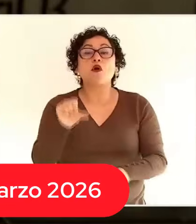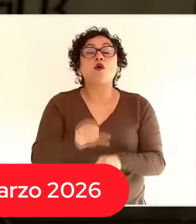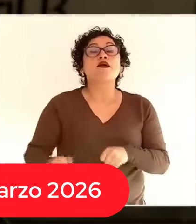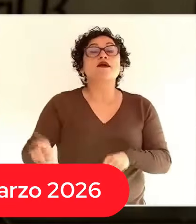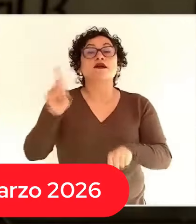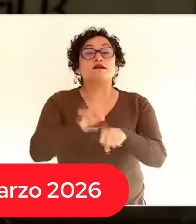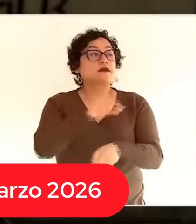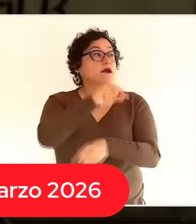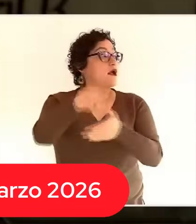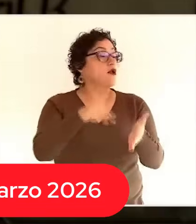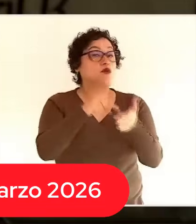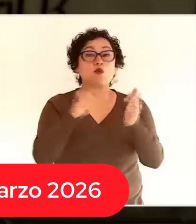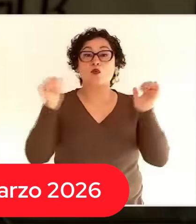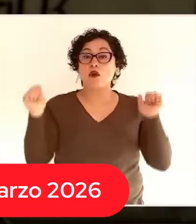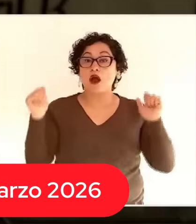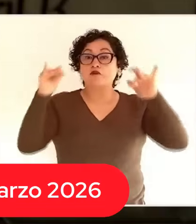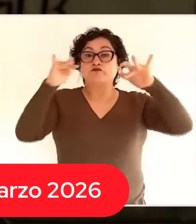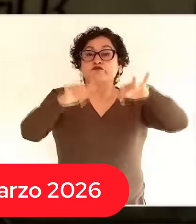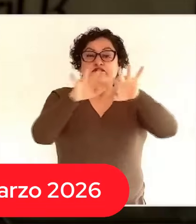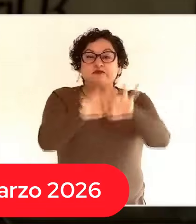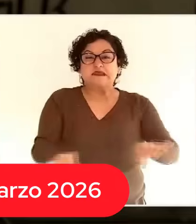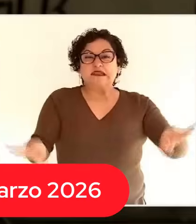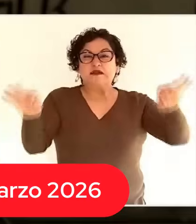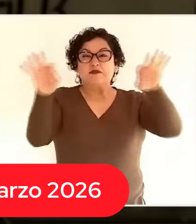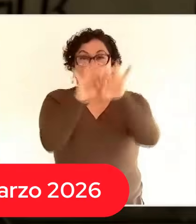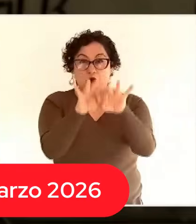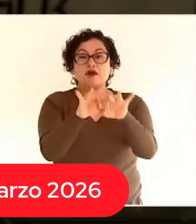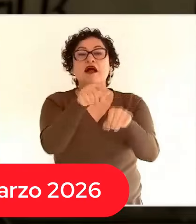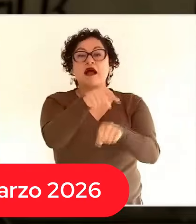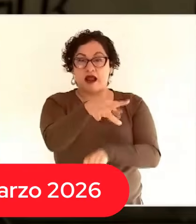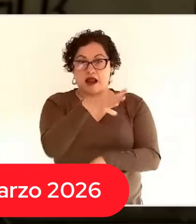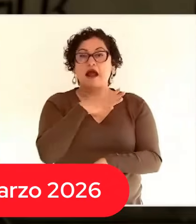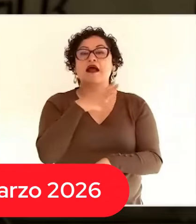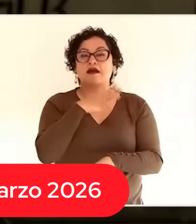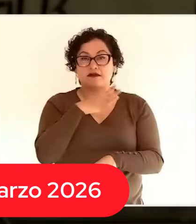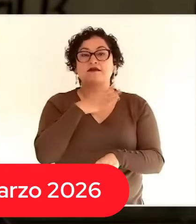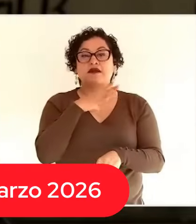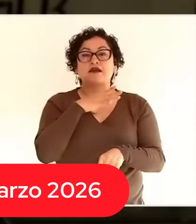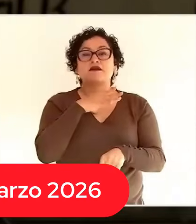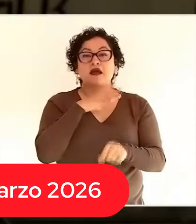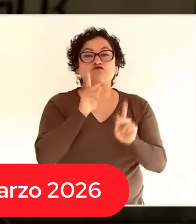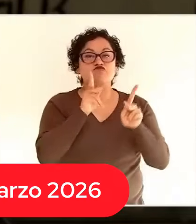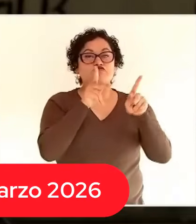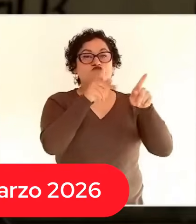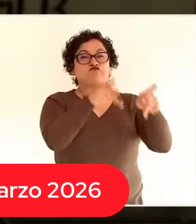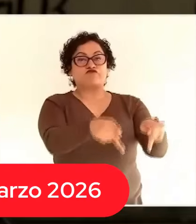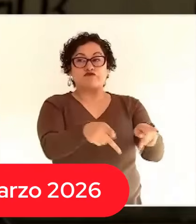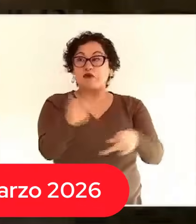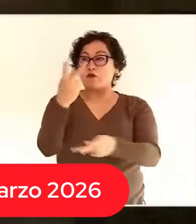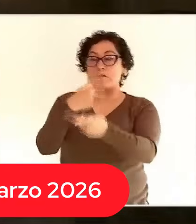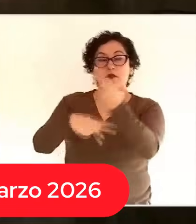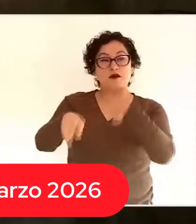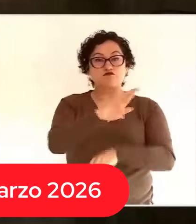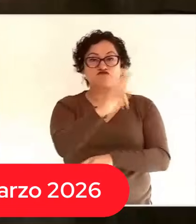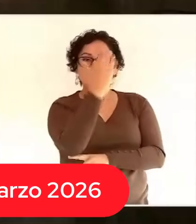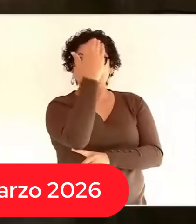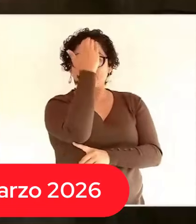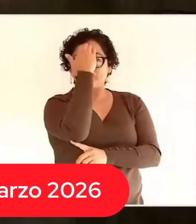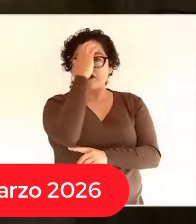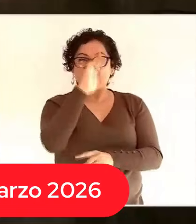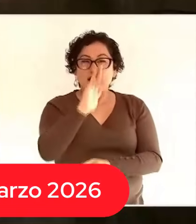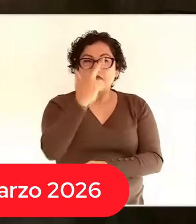recinto histórico donde descansan sus restos y a donde hemos venido a rendir homenaje, recordar su legado